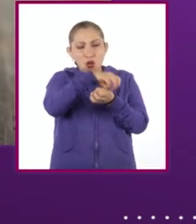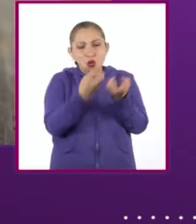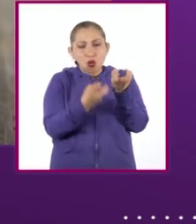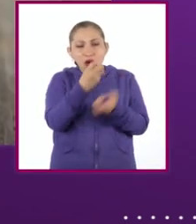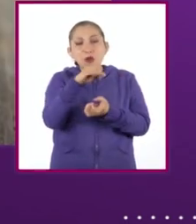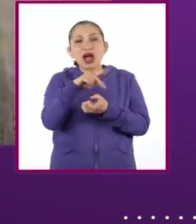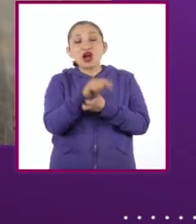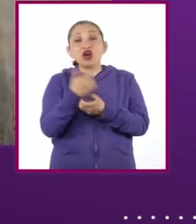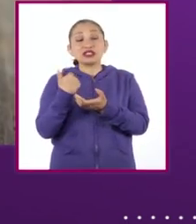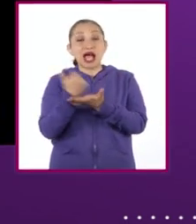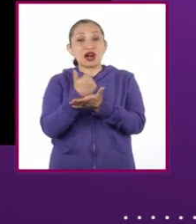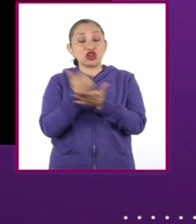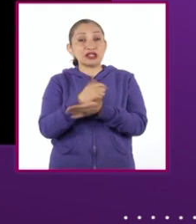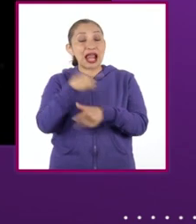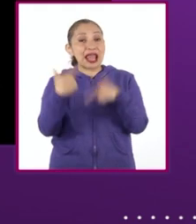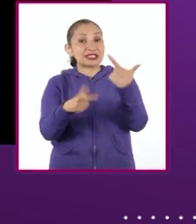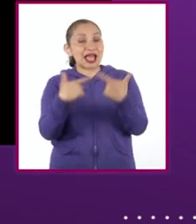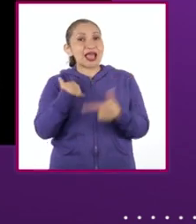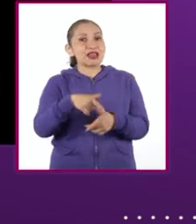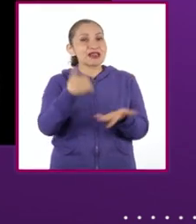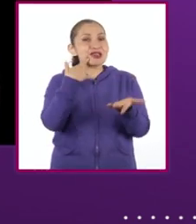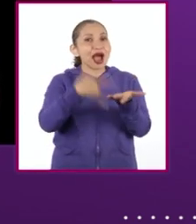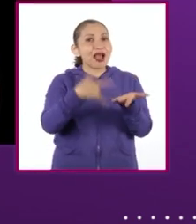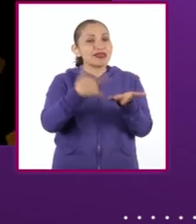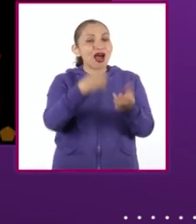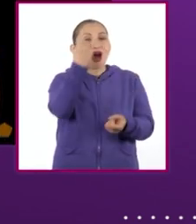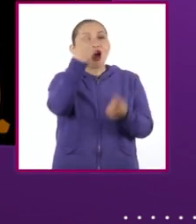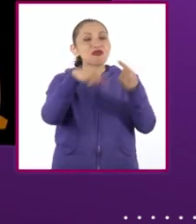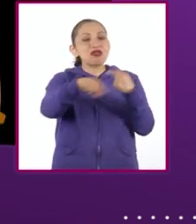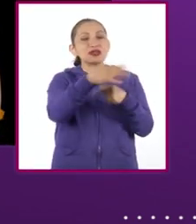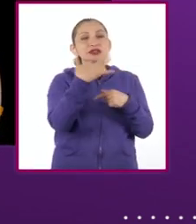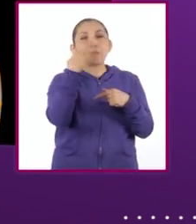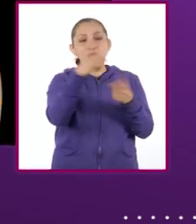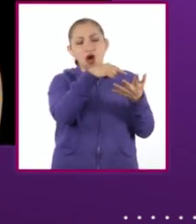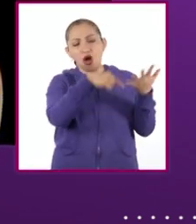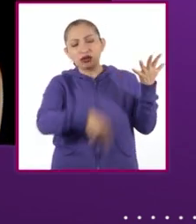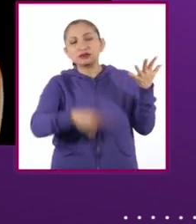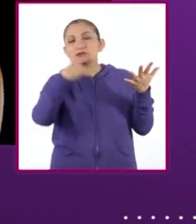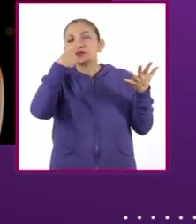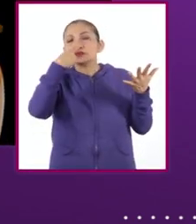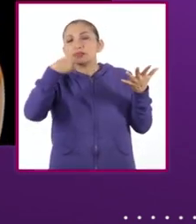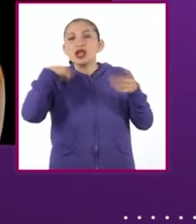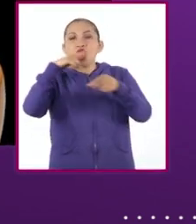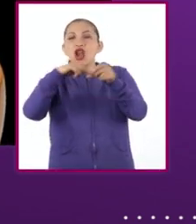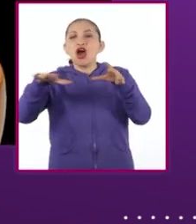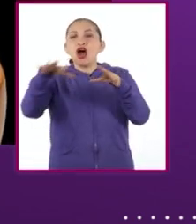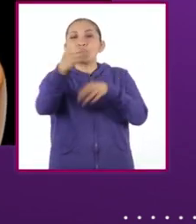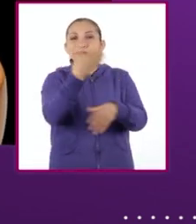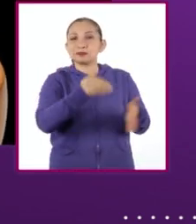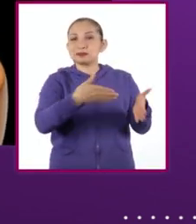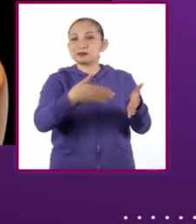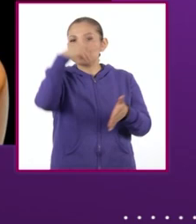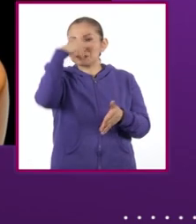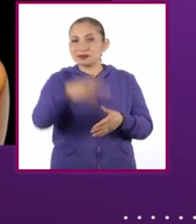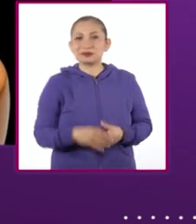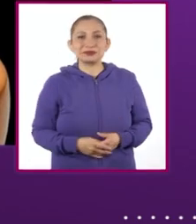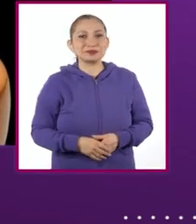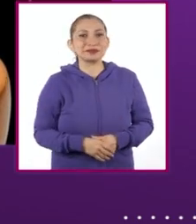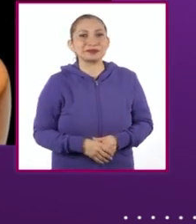arroz con leche y cajeta. Son solo algunos de los sabores, olores y colores de la cocina